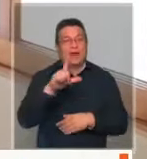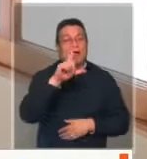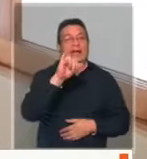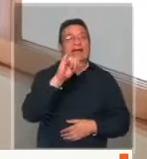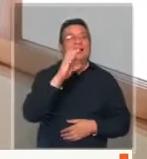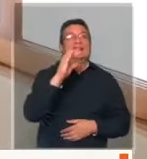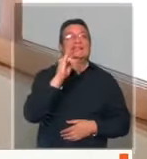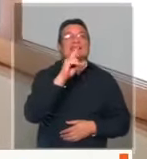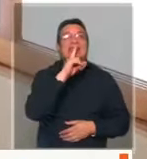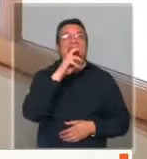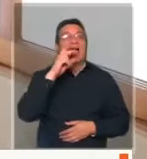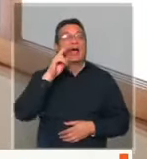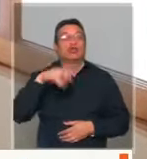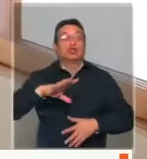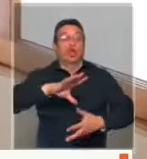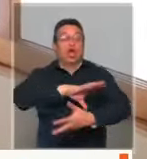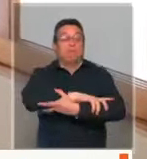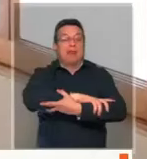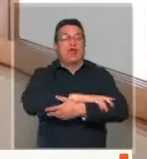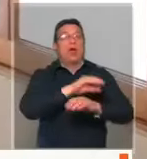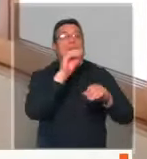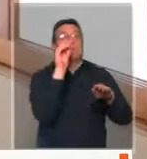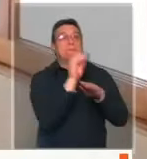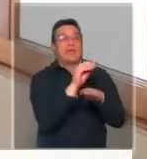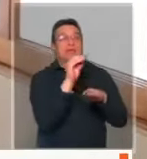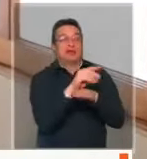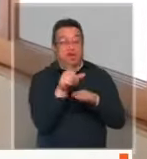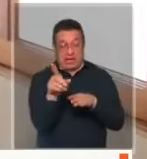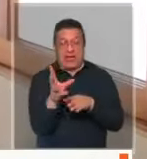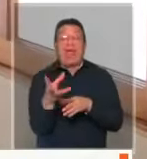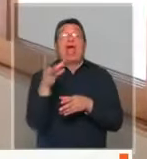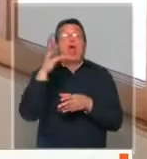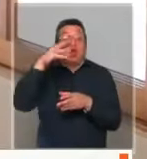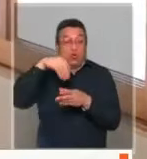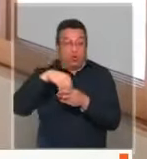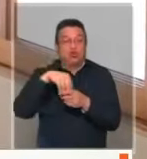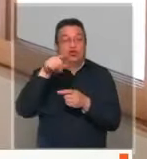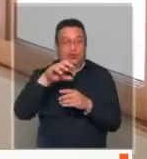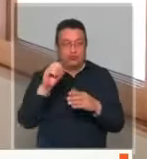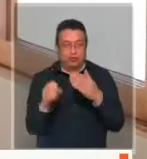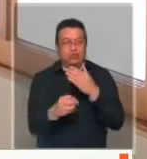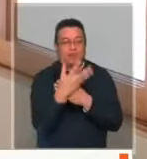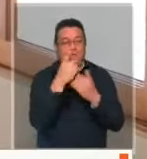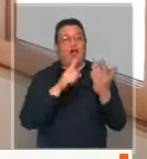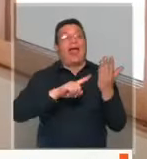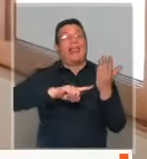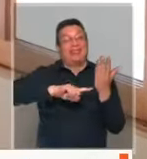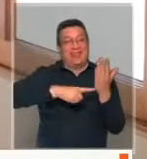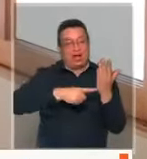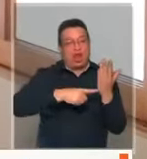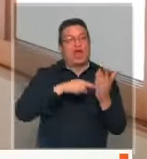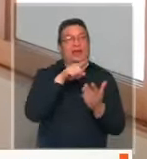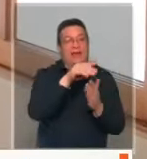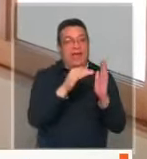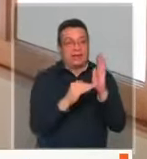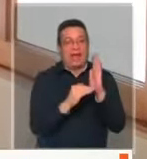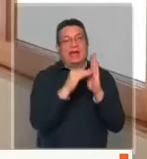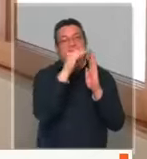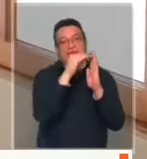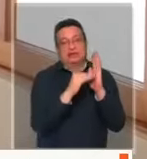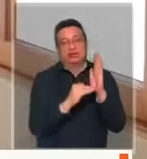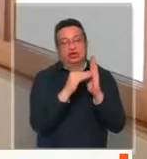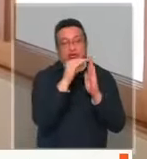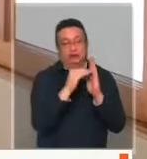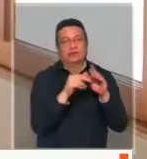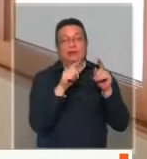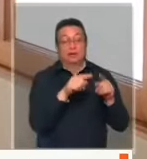de un convenio de mantención, el cual incluye una actualización tecnológica para nuestros ascensores, lo